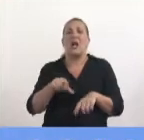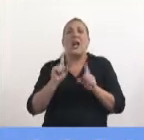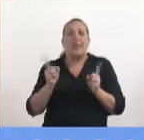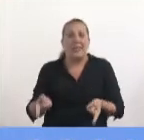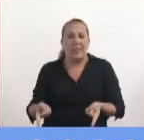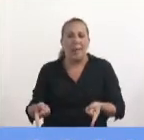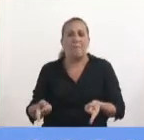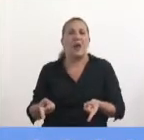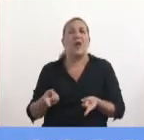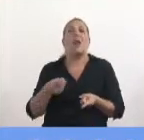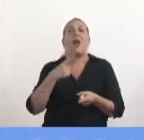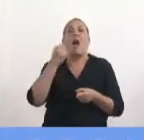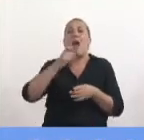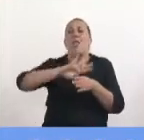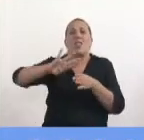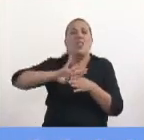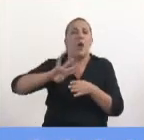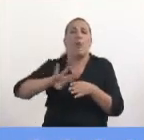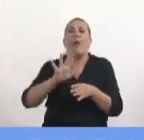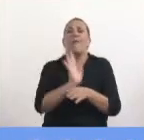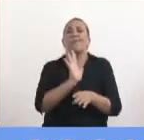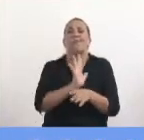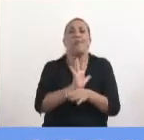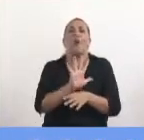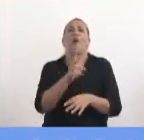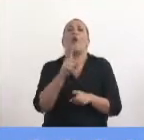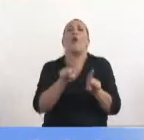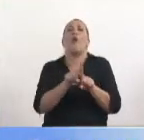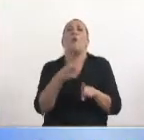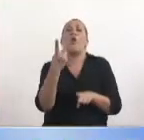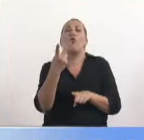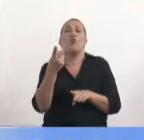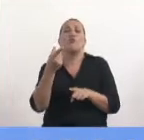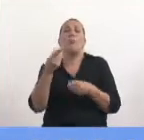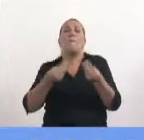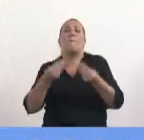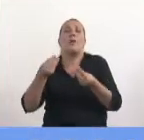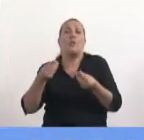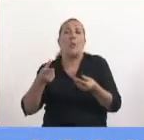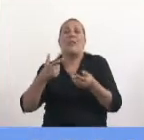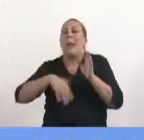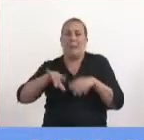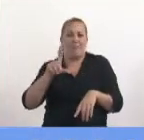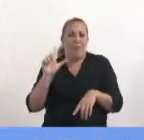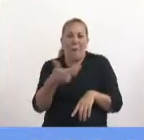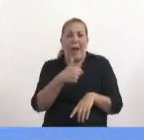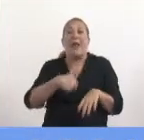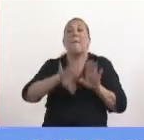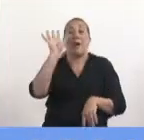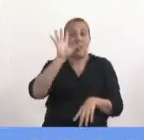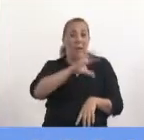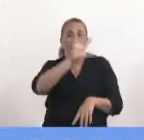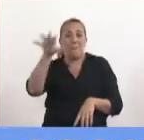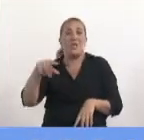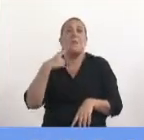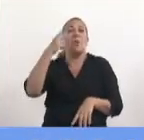tener deudas que equivalían a dos presupuestos. Increíble, la mayoría de las provincias del país salen de la